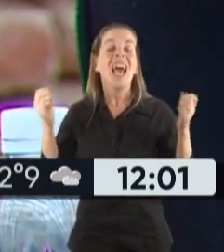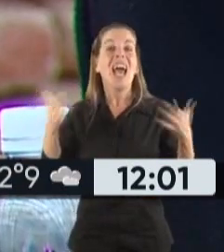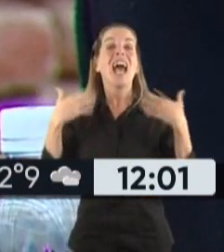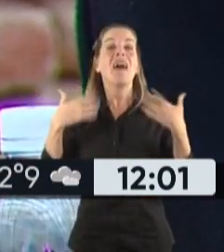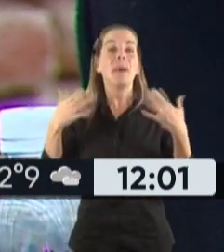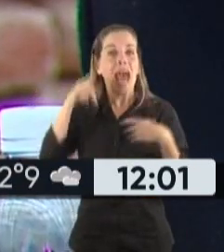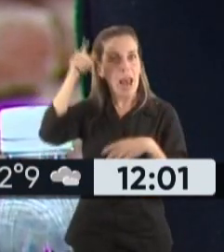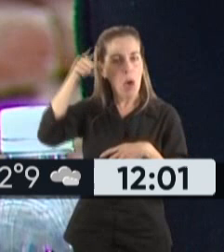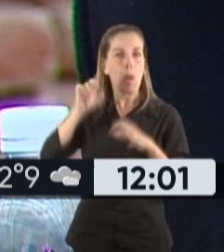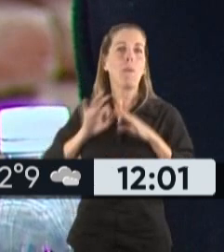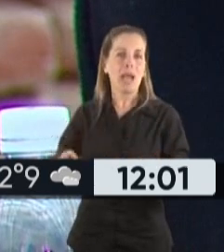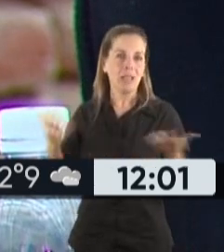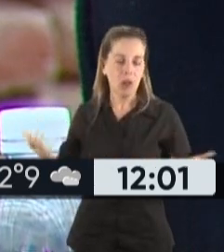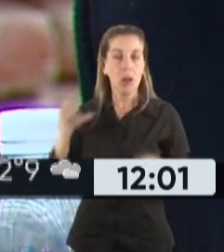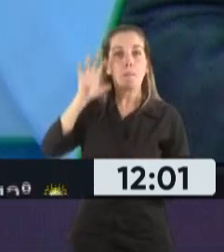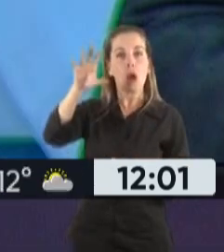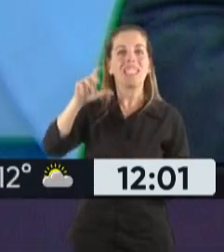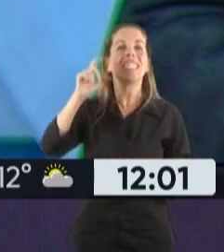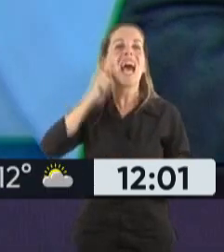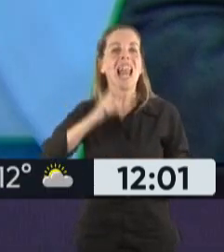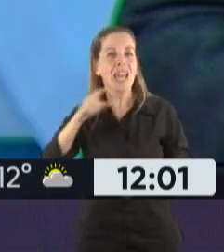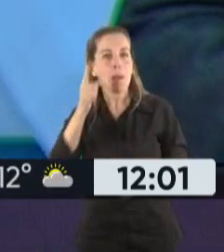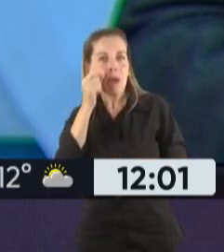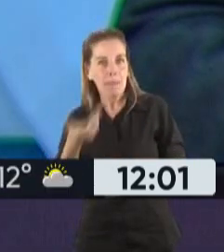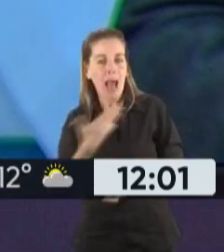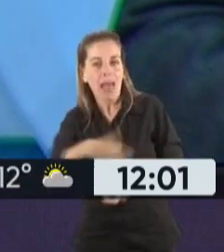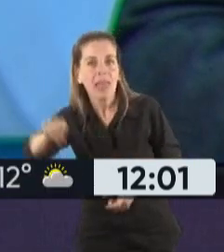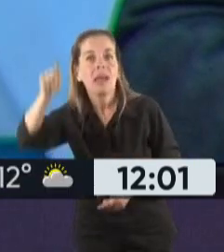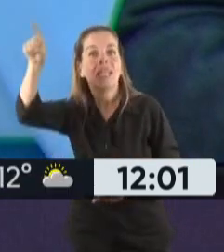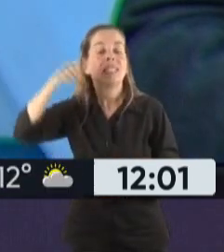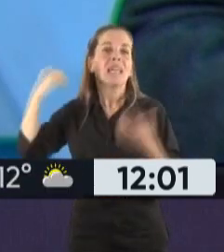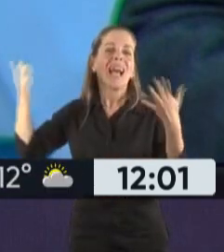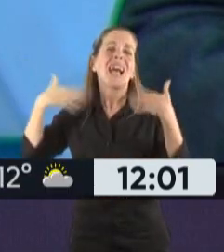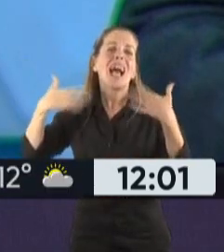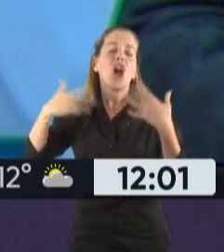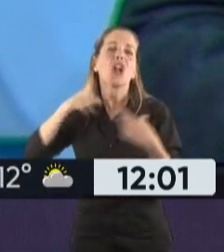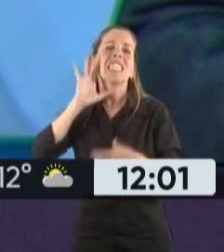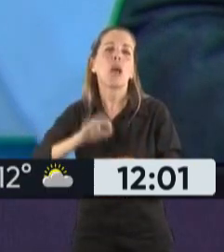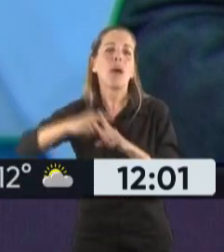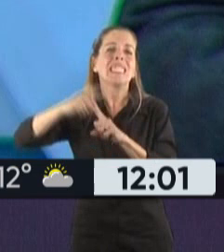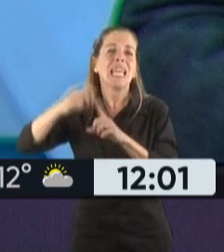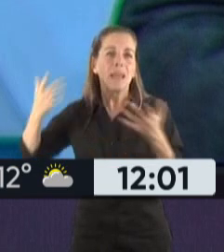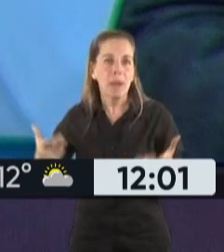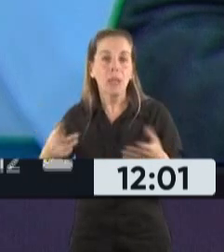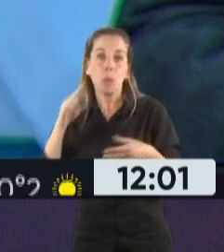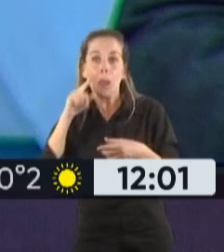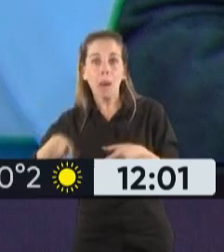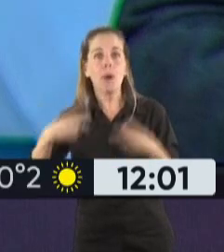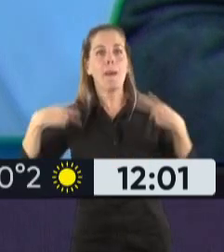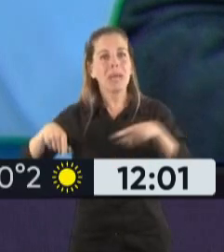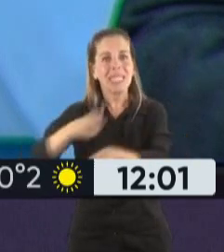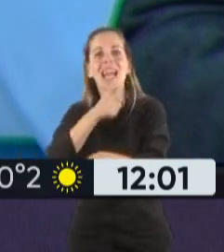quería mucho su provincia. Y con 50 grados de calor nos íbamos al río Miranda. El problema que tenía mi madre era